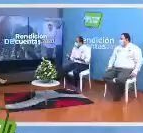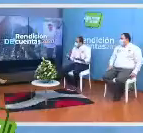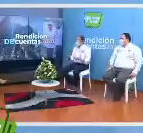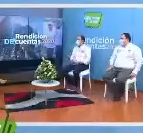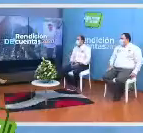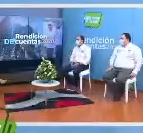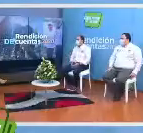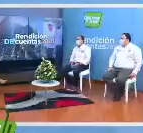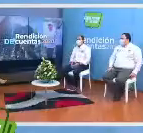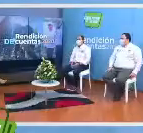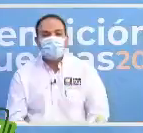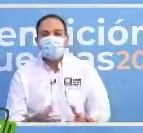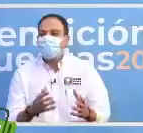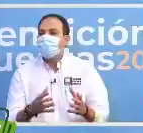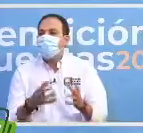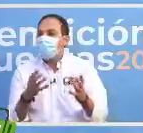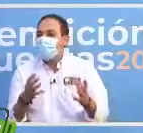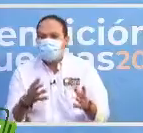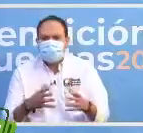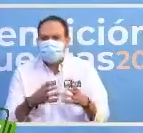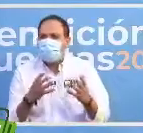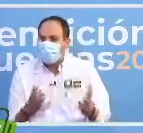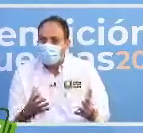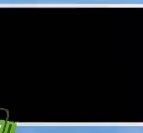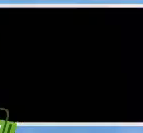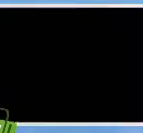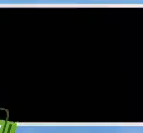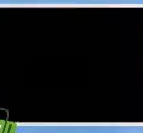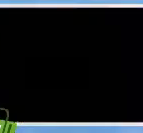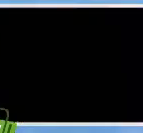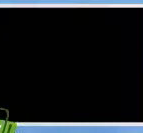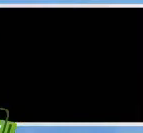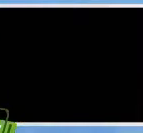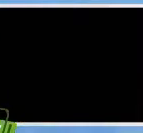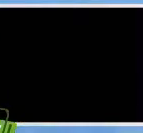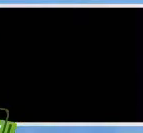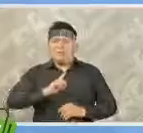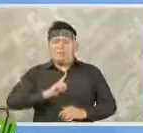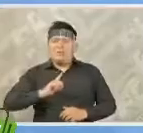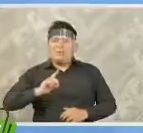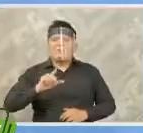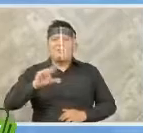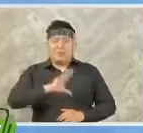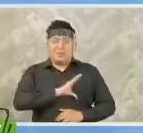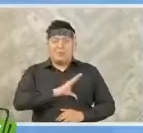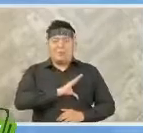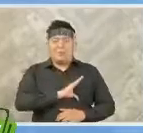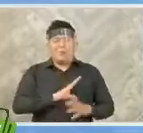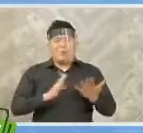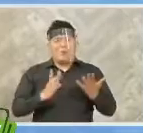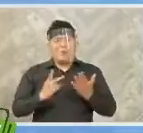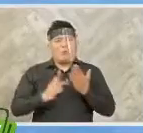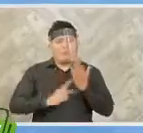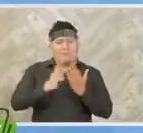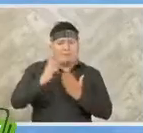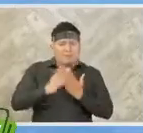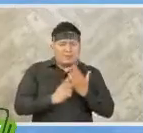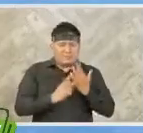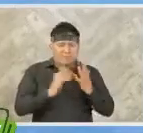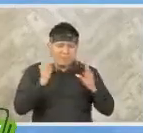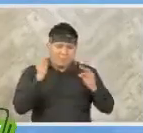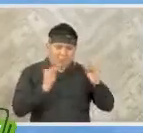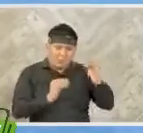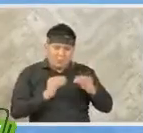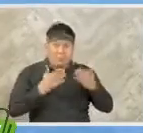muy difícil empezar, tuvimos unas reuniones desde abril, lideradas por el señor alcalde, en donde íbamos proyectando el momento gradual de